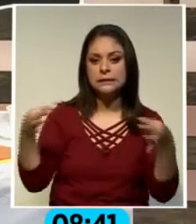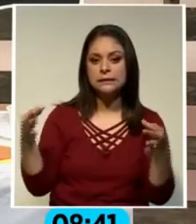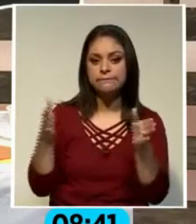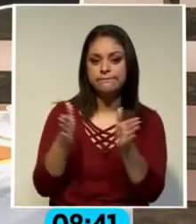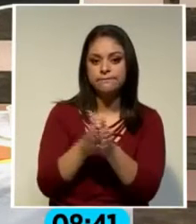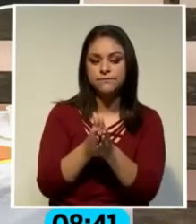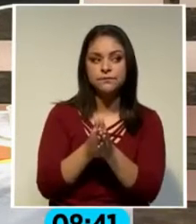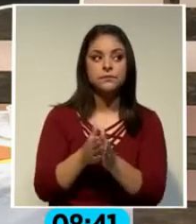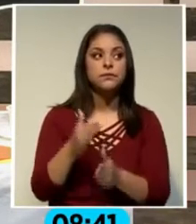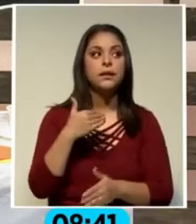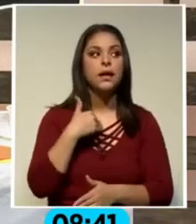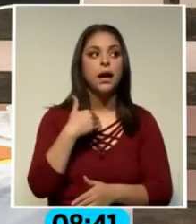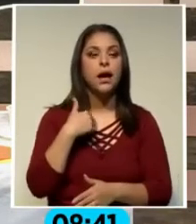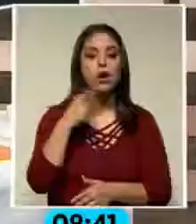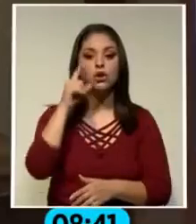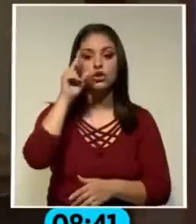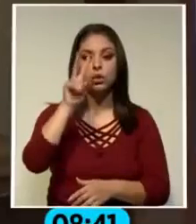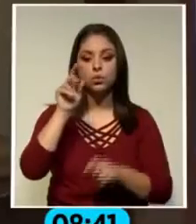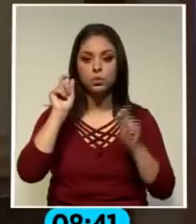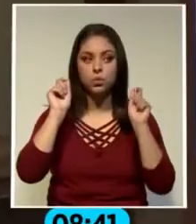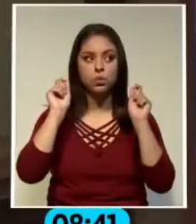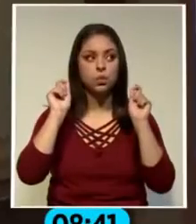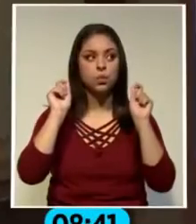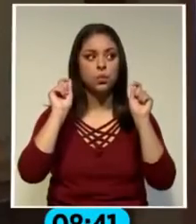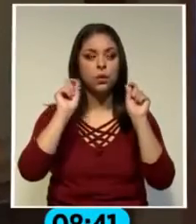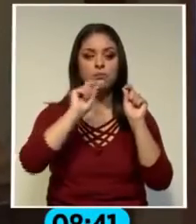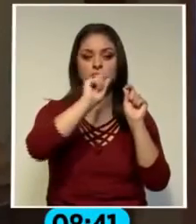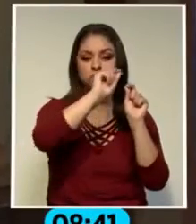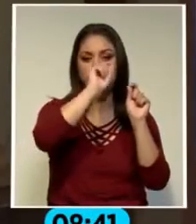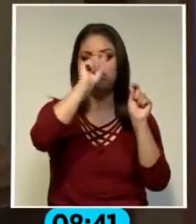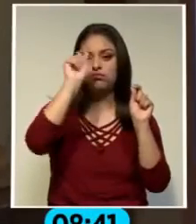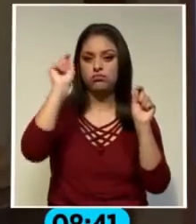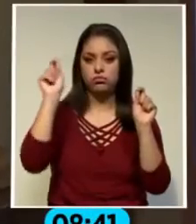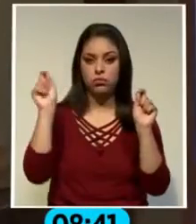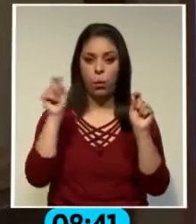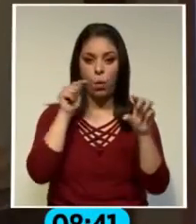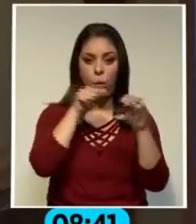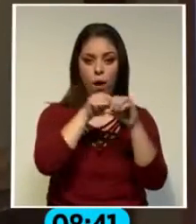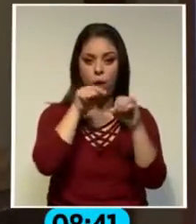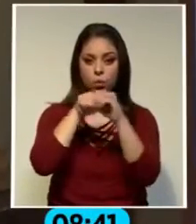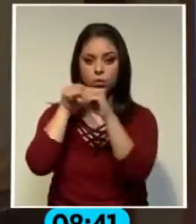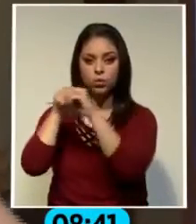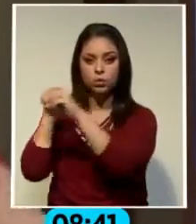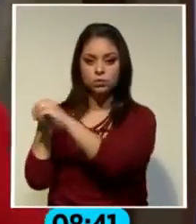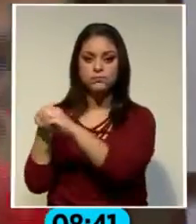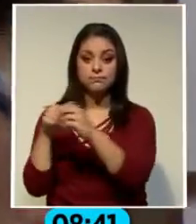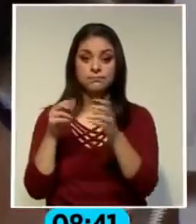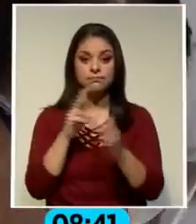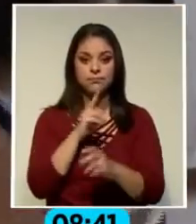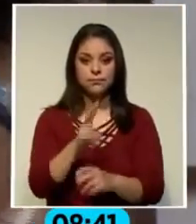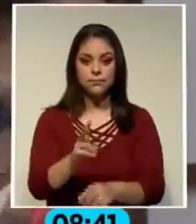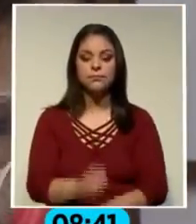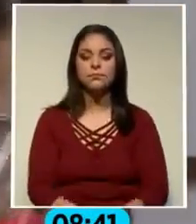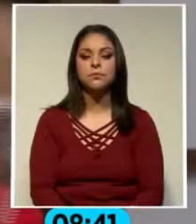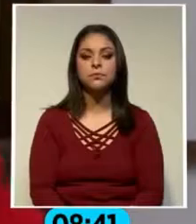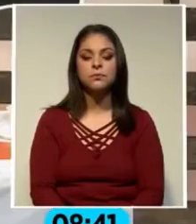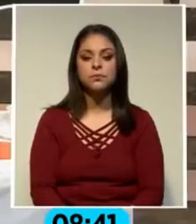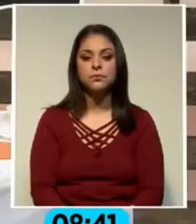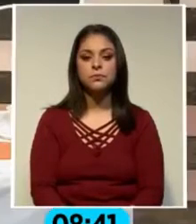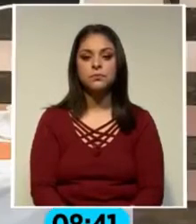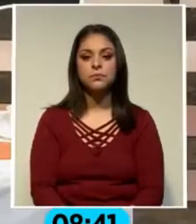Ahí lo podemos observar, ¿verdad, niña Gwen? Sí, yo tiene sí. unos agujeros, ahí lo observamos. Entonces, voy a usar, espérese, este color para que me